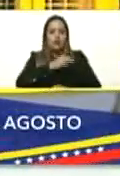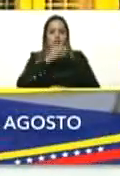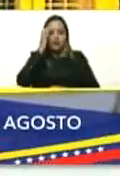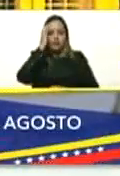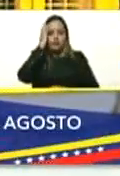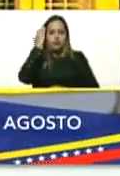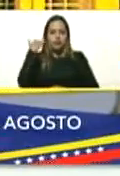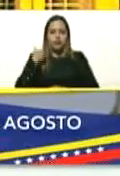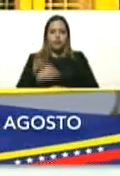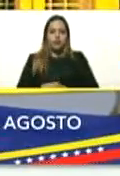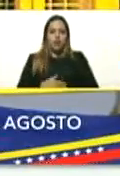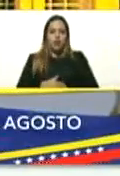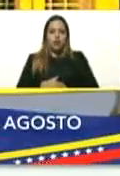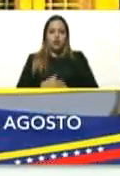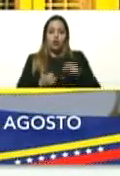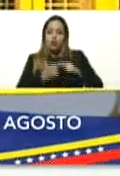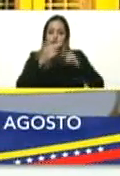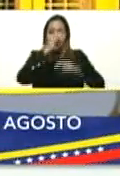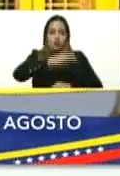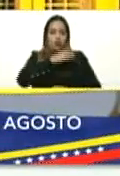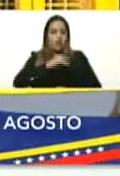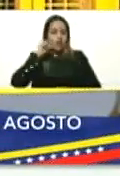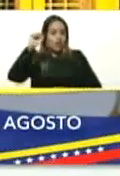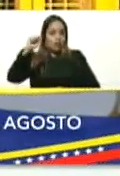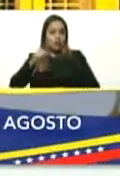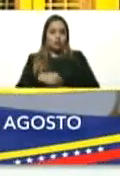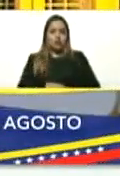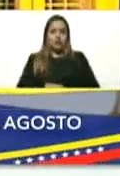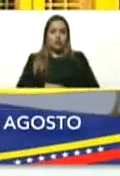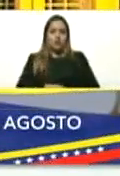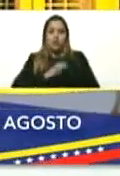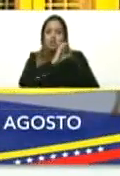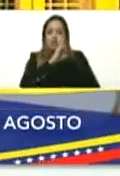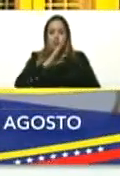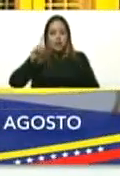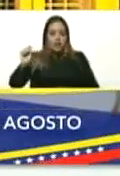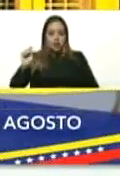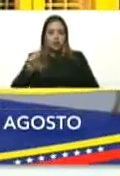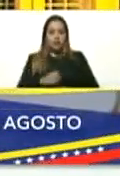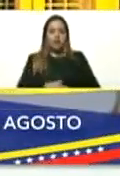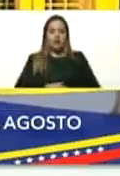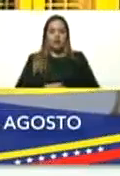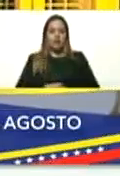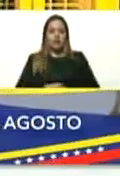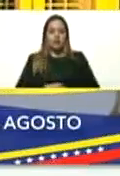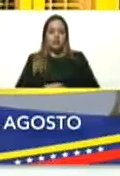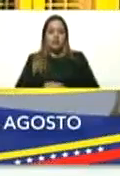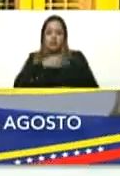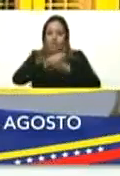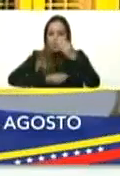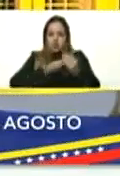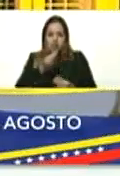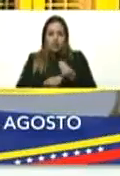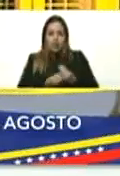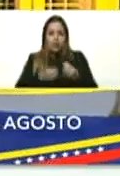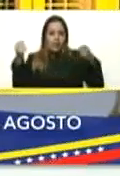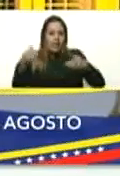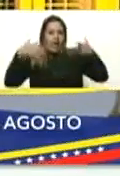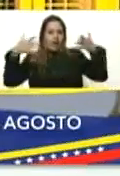de construcción del socialismo productivo. Los CPT se constituyeron en un